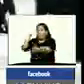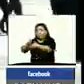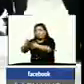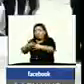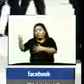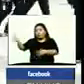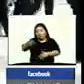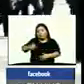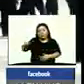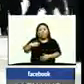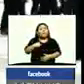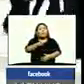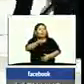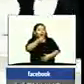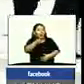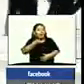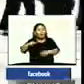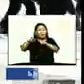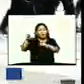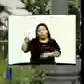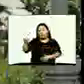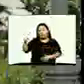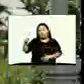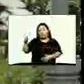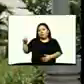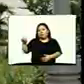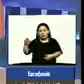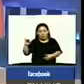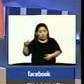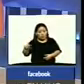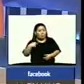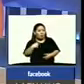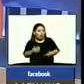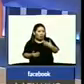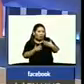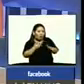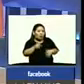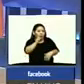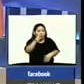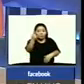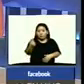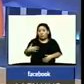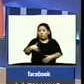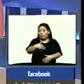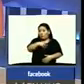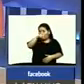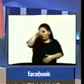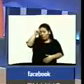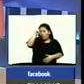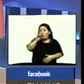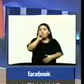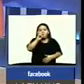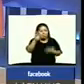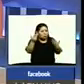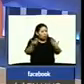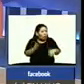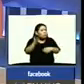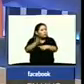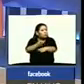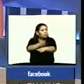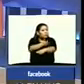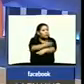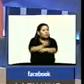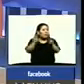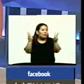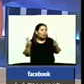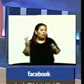Con imágenes de Ricardo Tomar, Inmar Batres, Noticiero Hechos. Comentamos que el ministro de Trabajo anunció importantes avances en materia